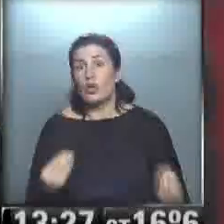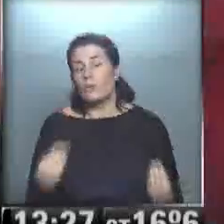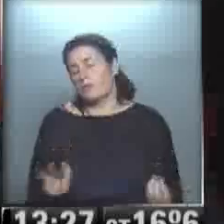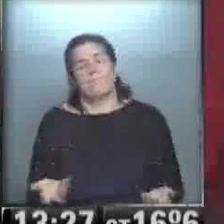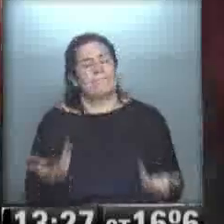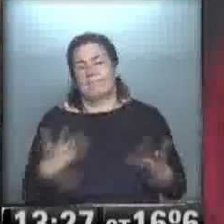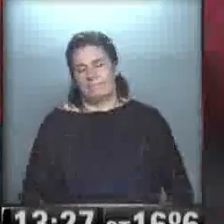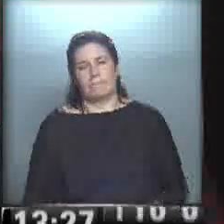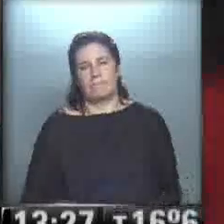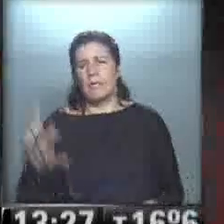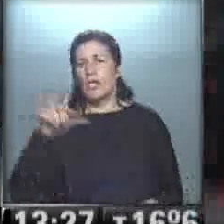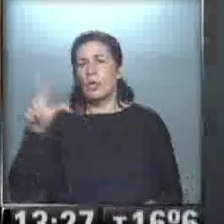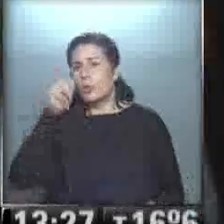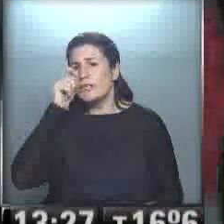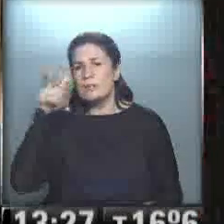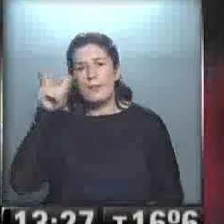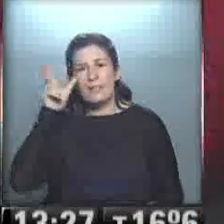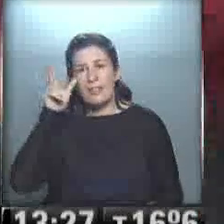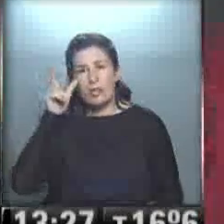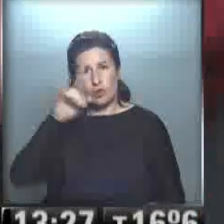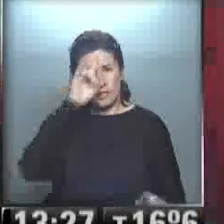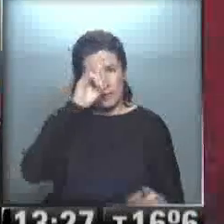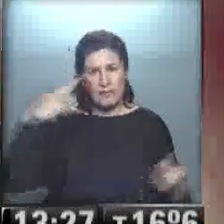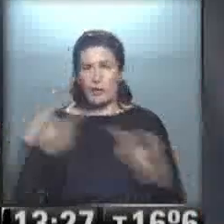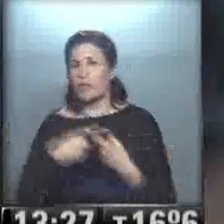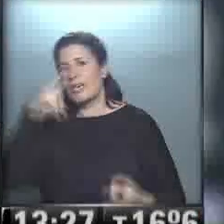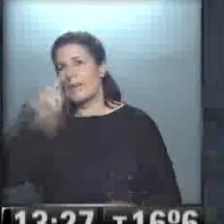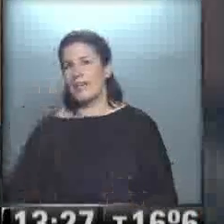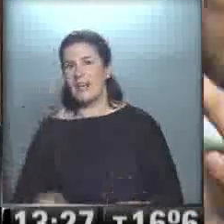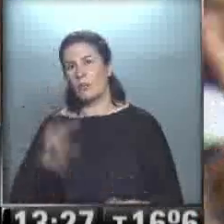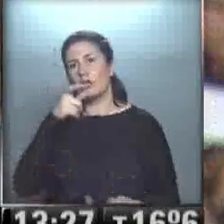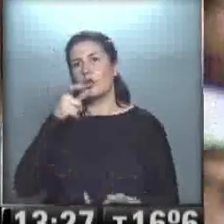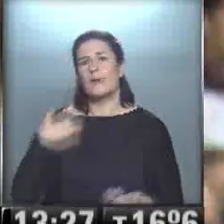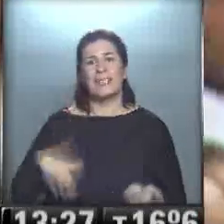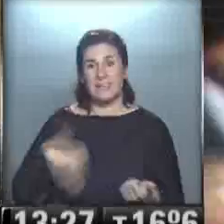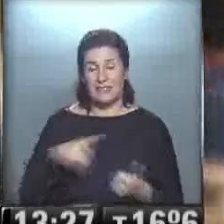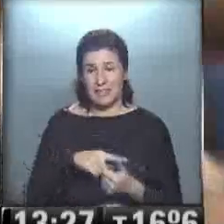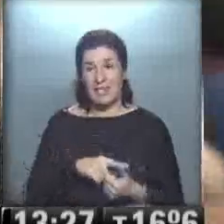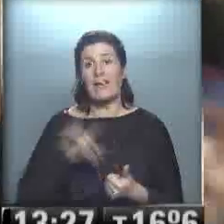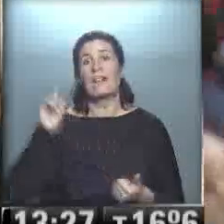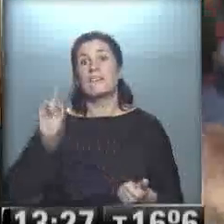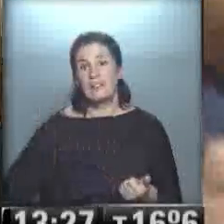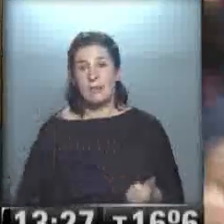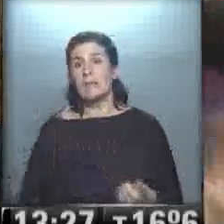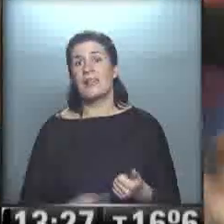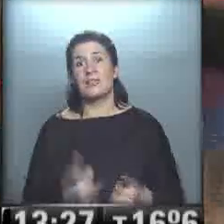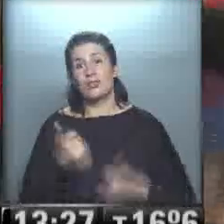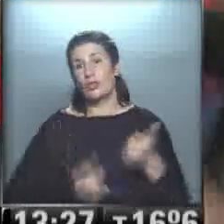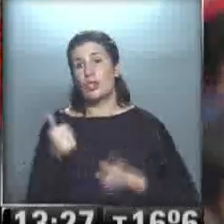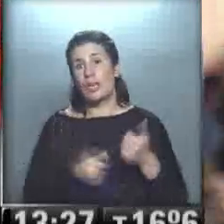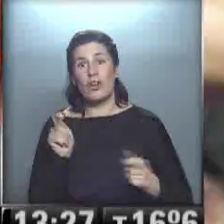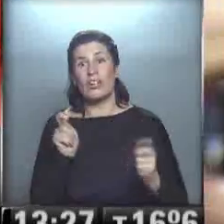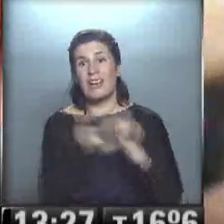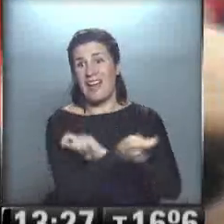va a ser el lunes 28, Independiente jugando frente a Belgrano por la Copa Argentina y el debut próximo del torneo de transición, el